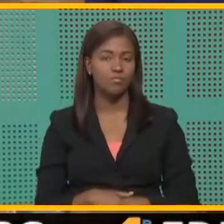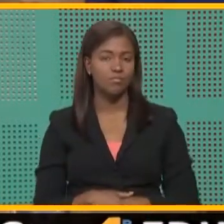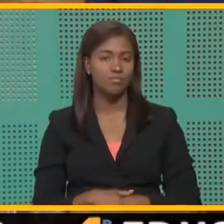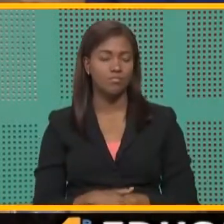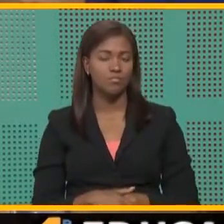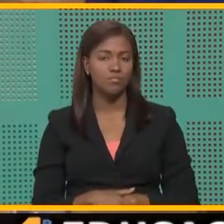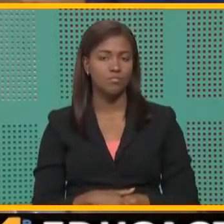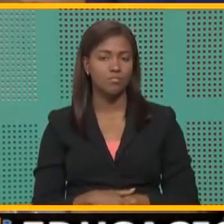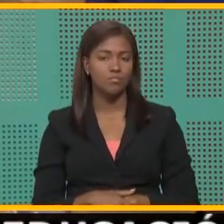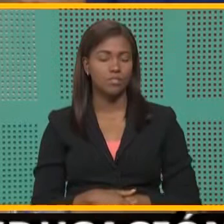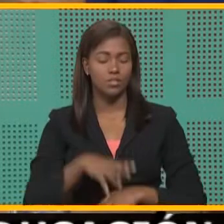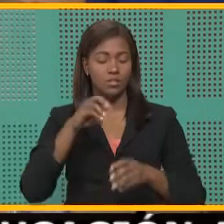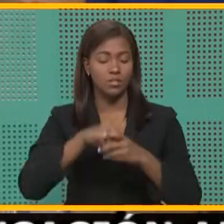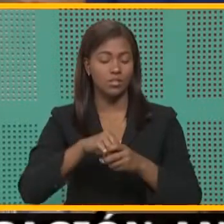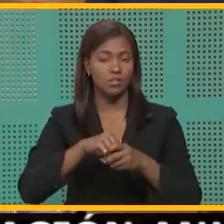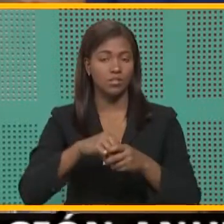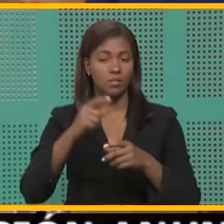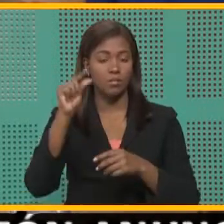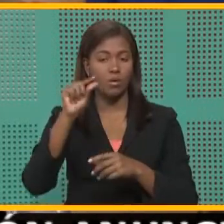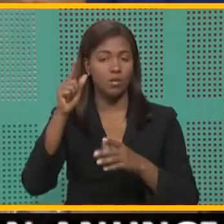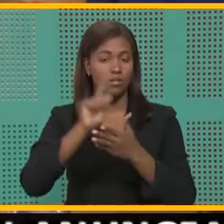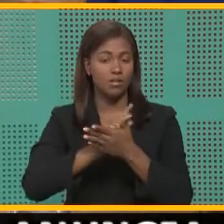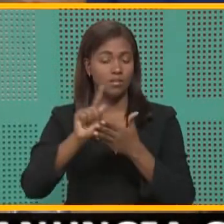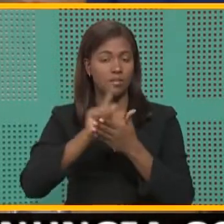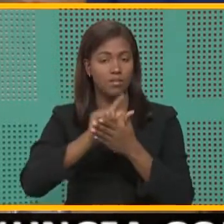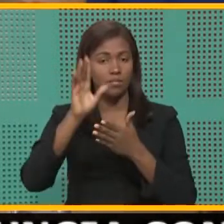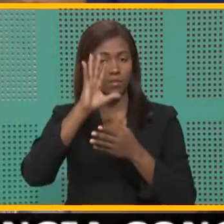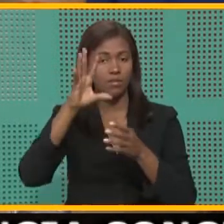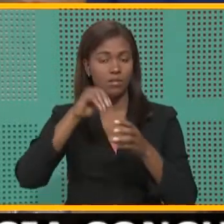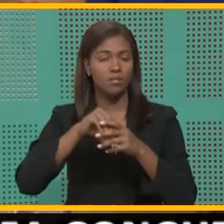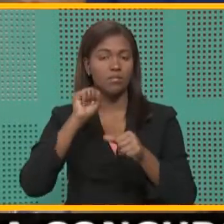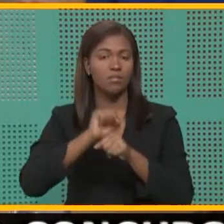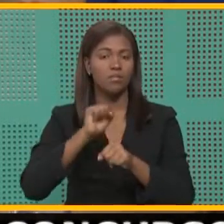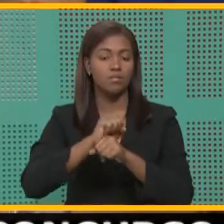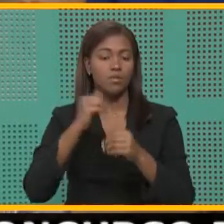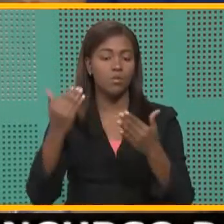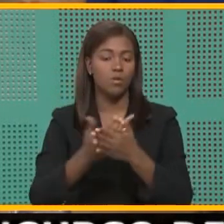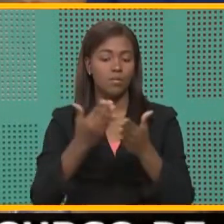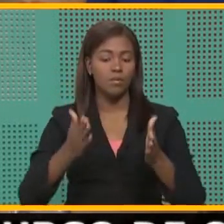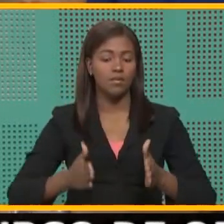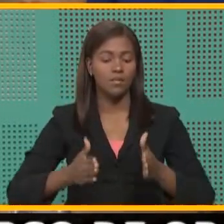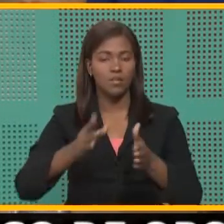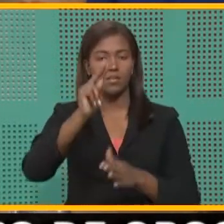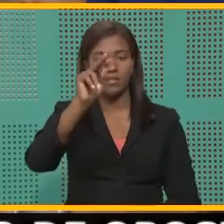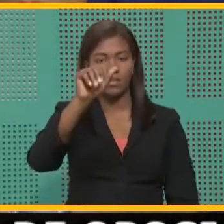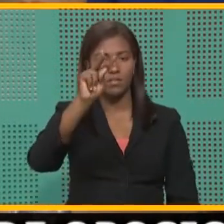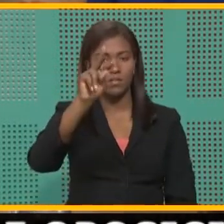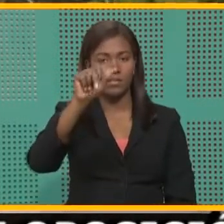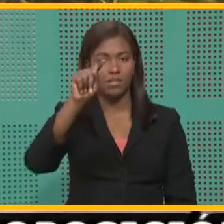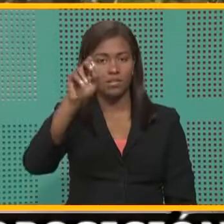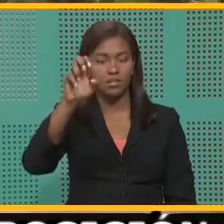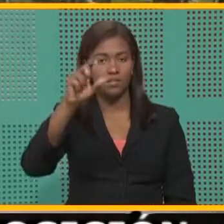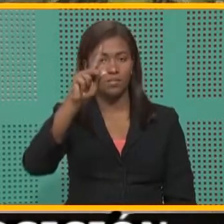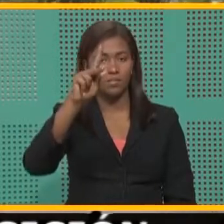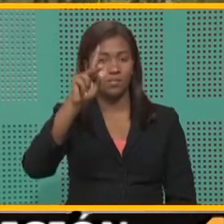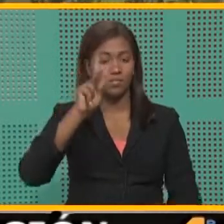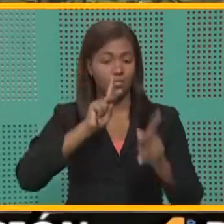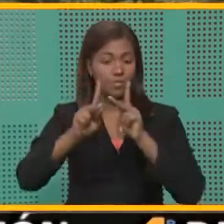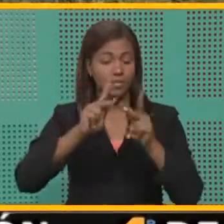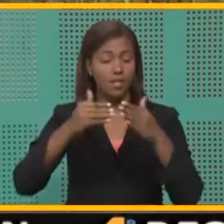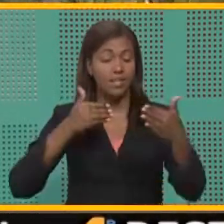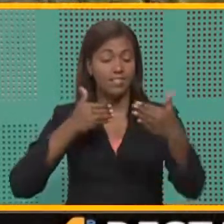Dentro de pocas semanas será inaugurada la nueva carretera Navarrete-Puerto Plata, que acerca